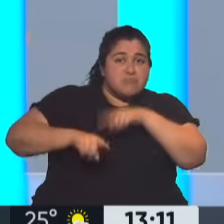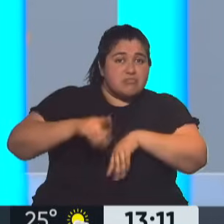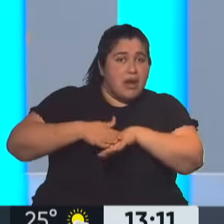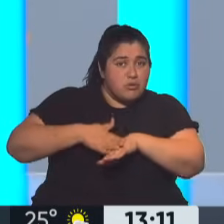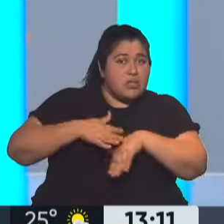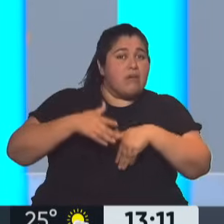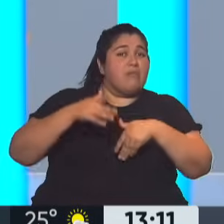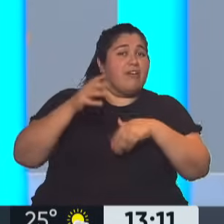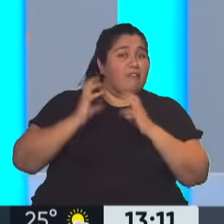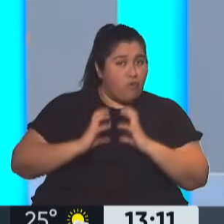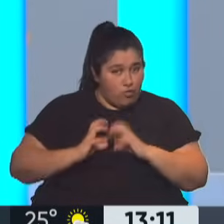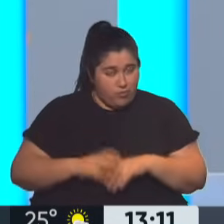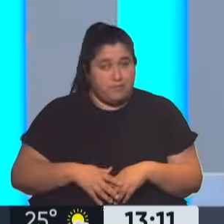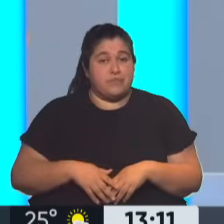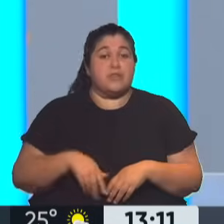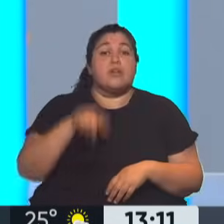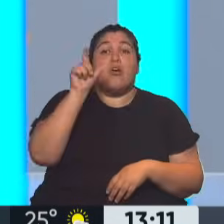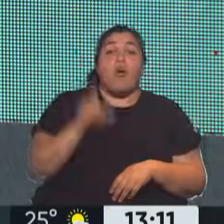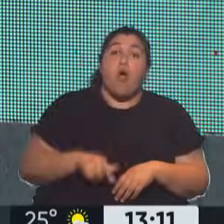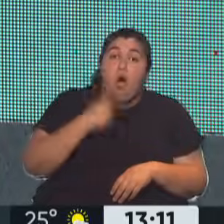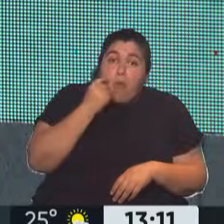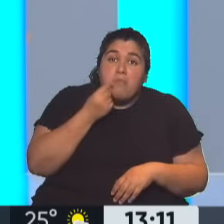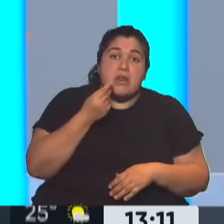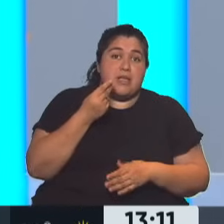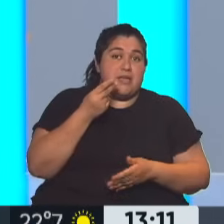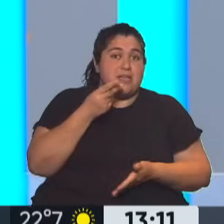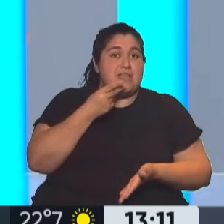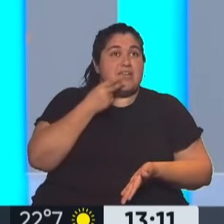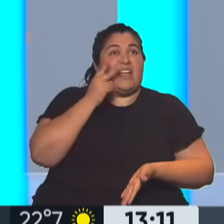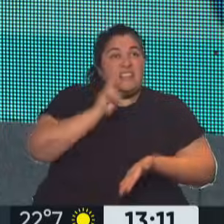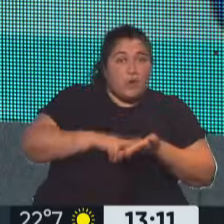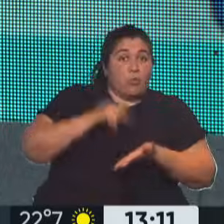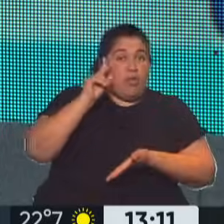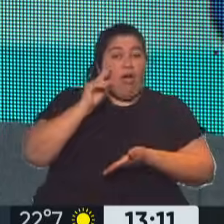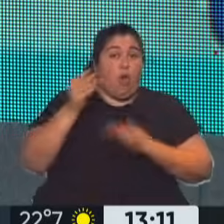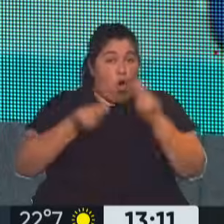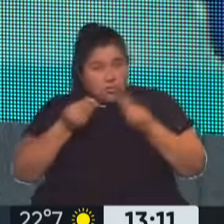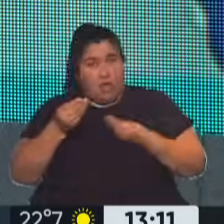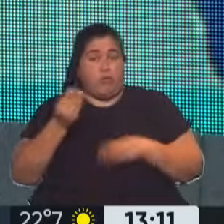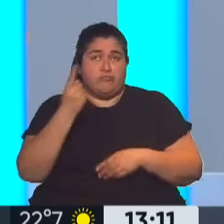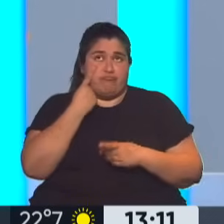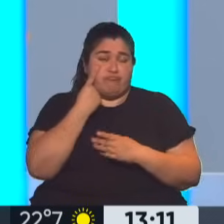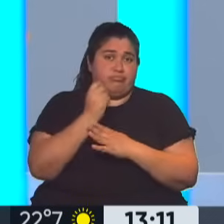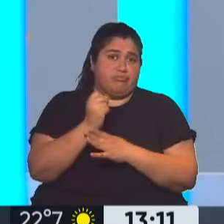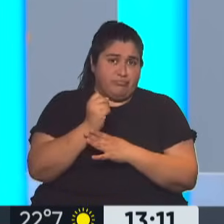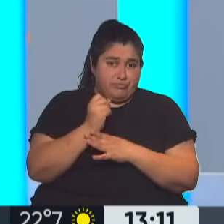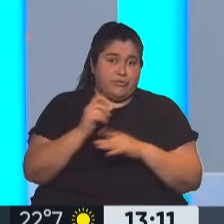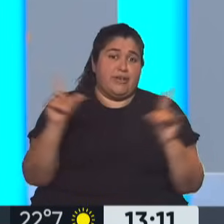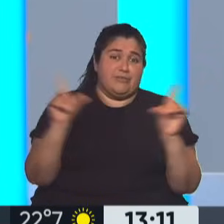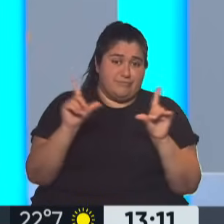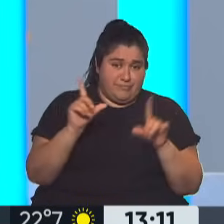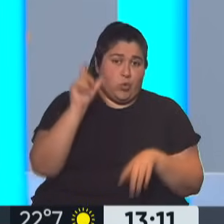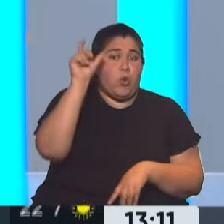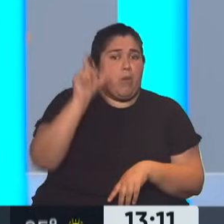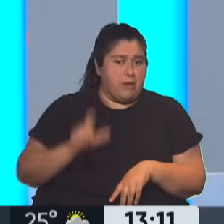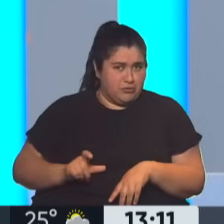importante importante conocido tributarista claro consultado habitualmente hab los medios una